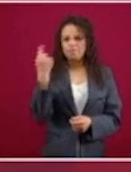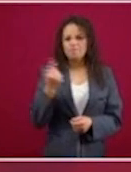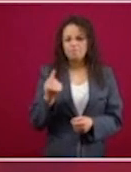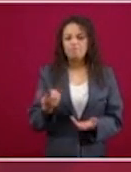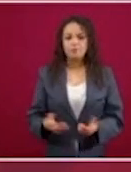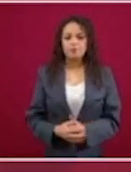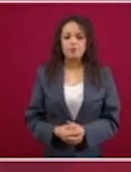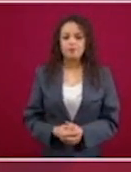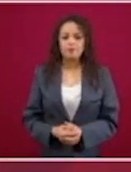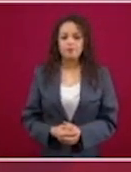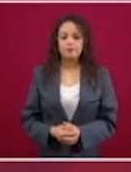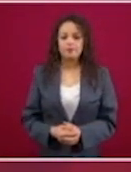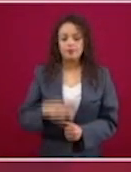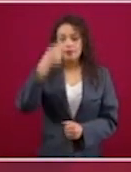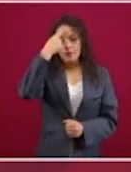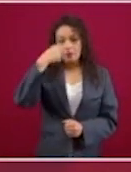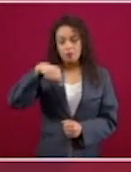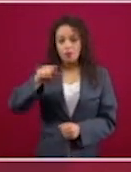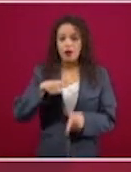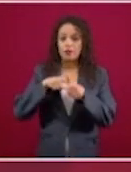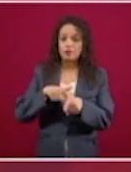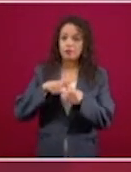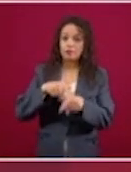que no nos aumente la deuda.